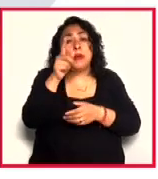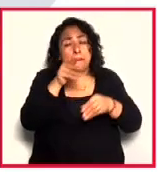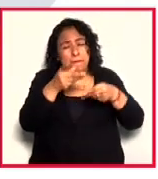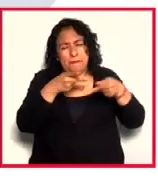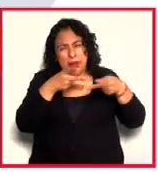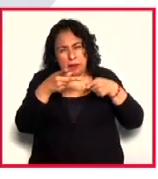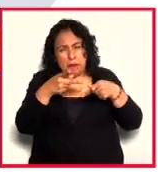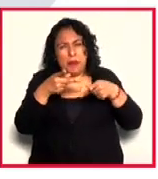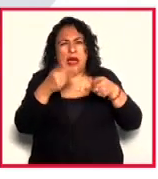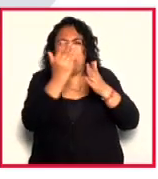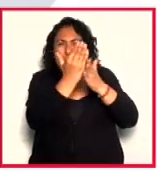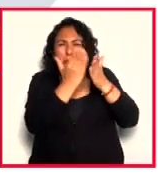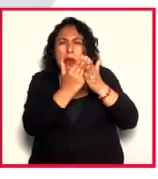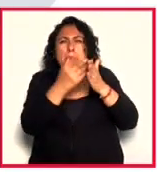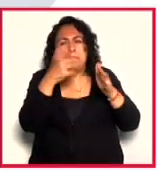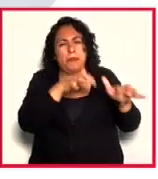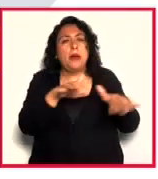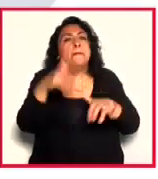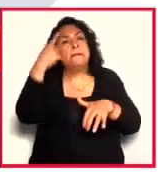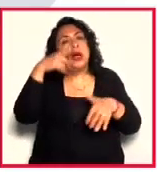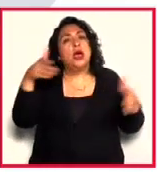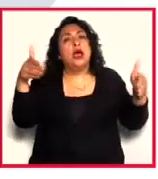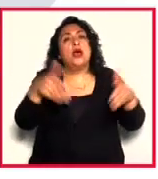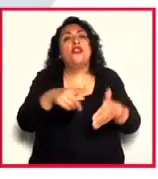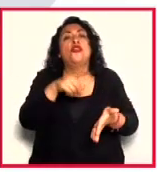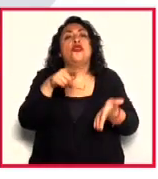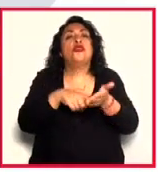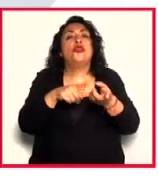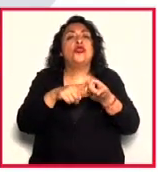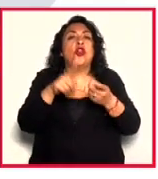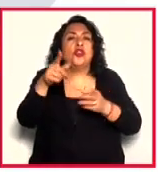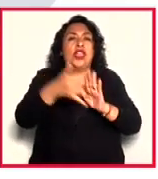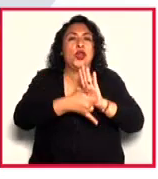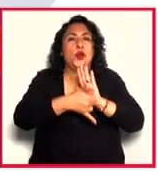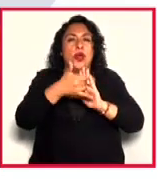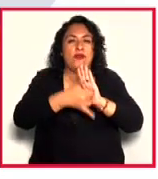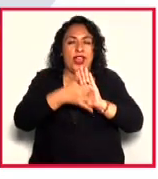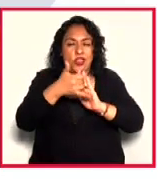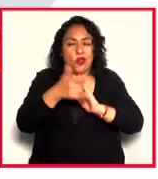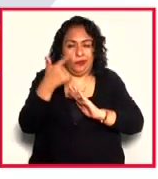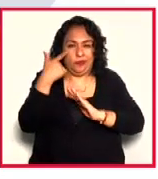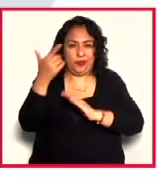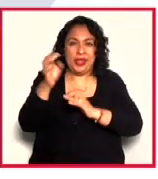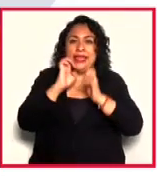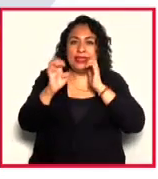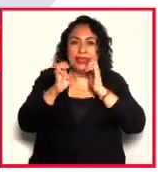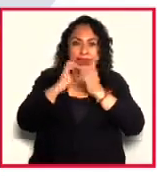presentarse, ¿en dónde creen? En el Carnegie Hall de Nueva York. Vamos a ver esta entrevista con él.